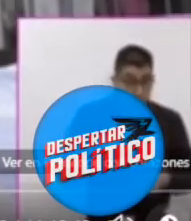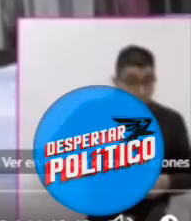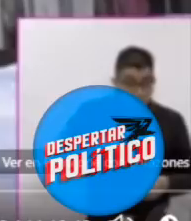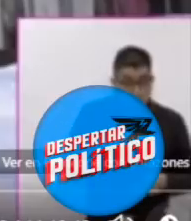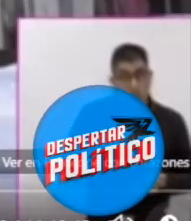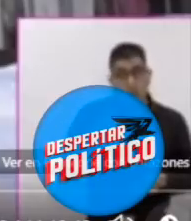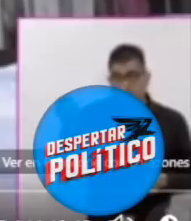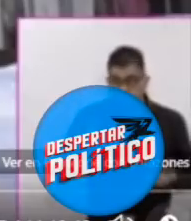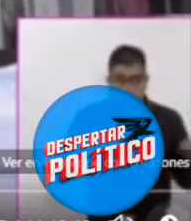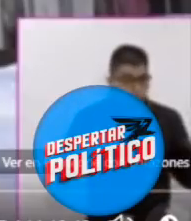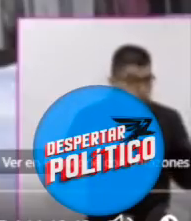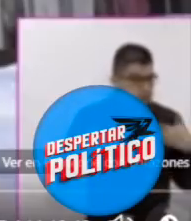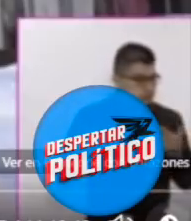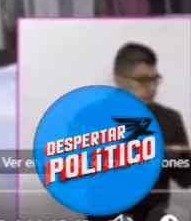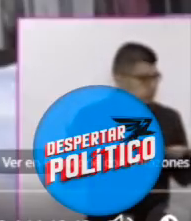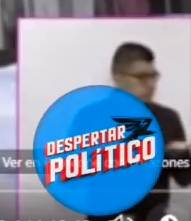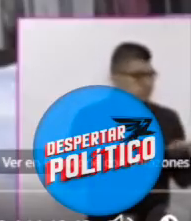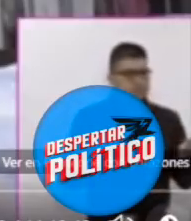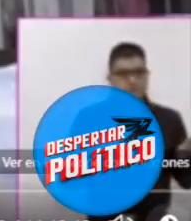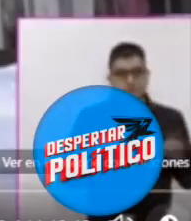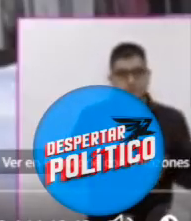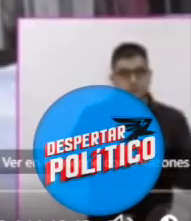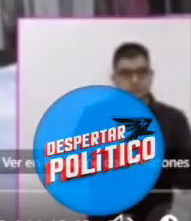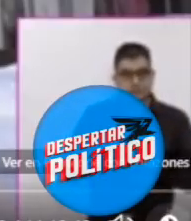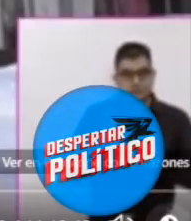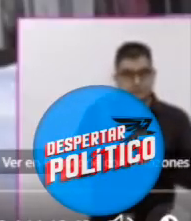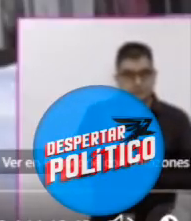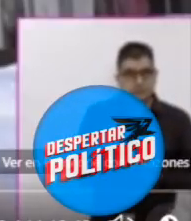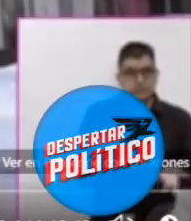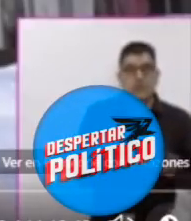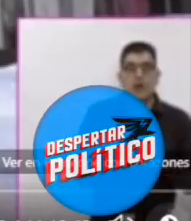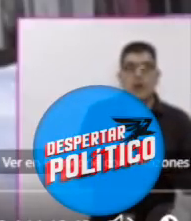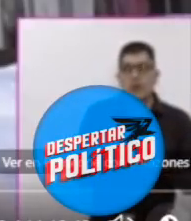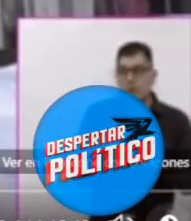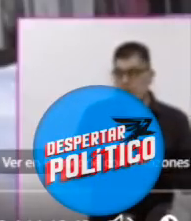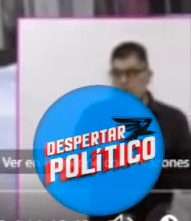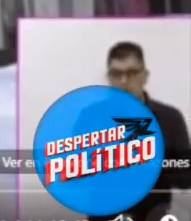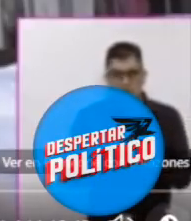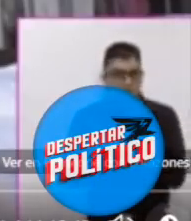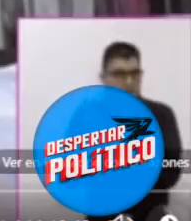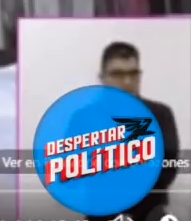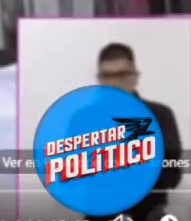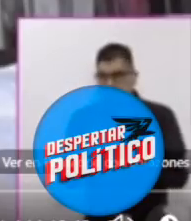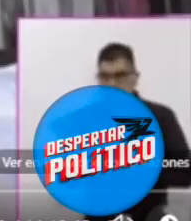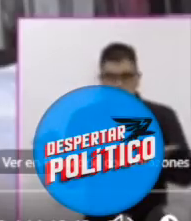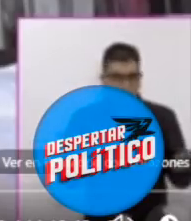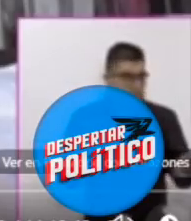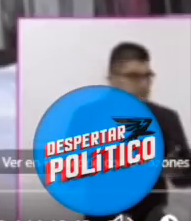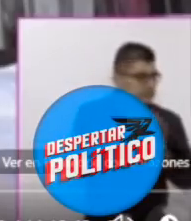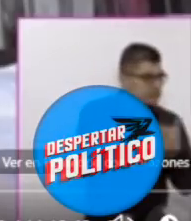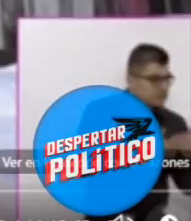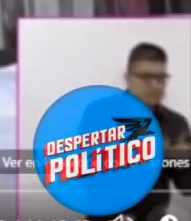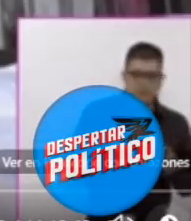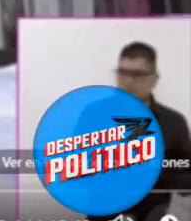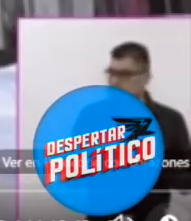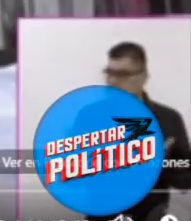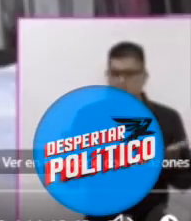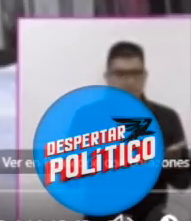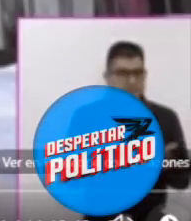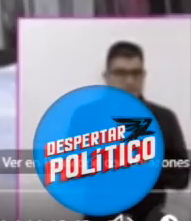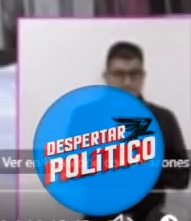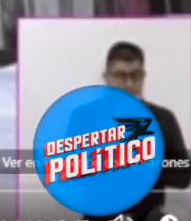llegaron otros que posiblemente por los tiempos procesales las garantías procesales de las partes no se van a poder